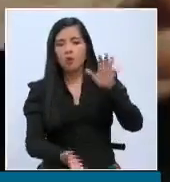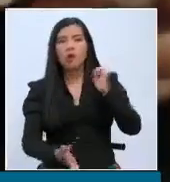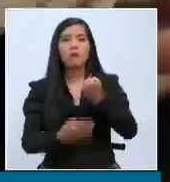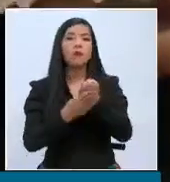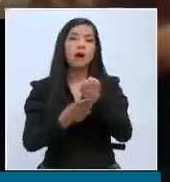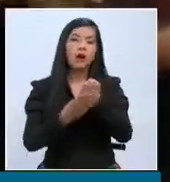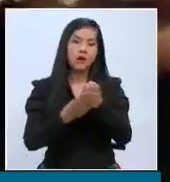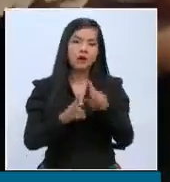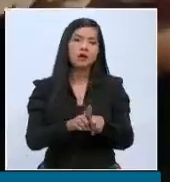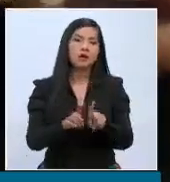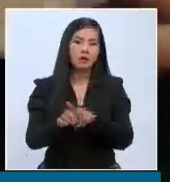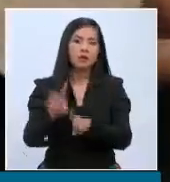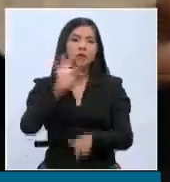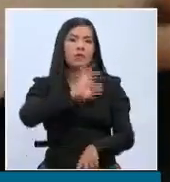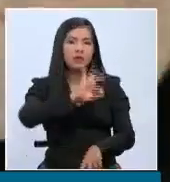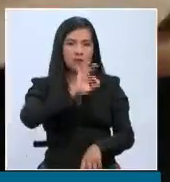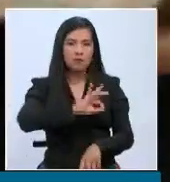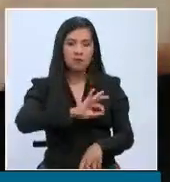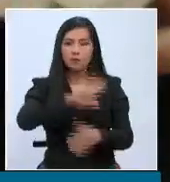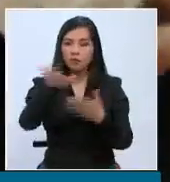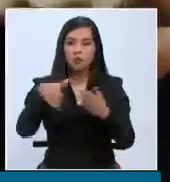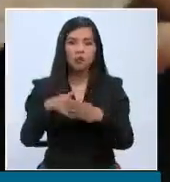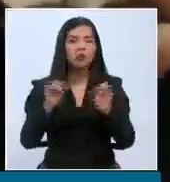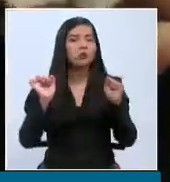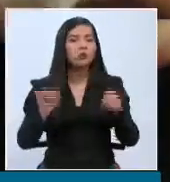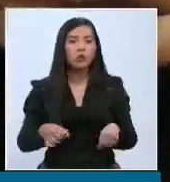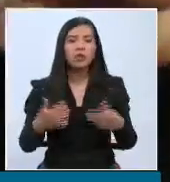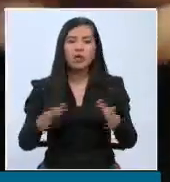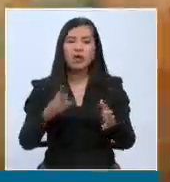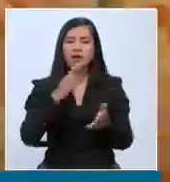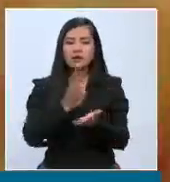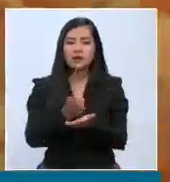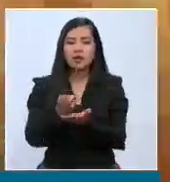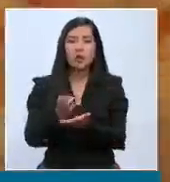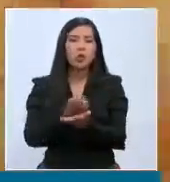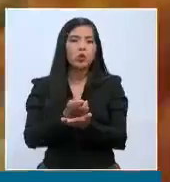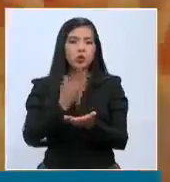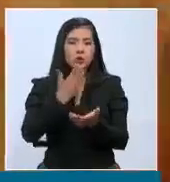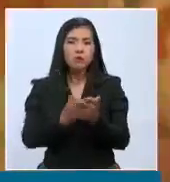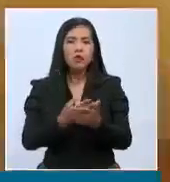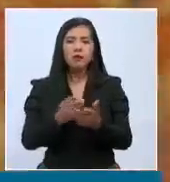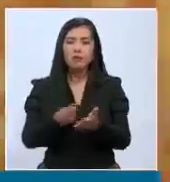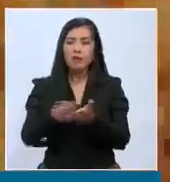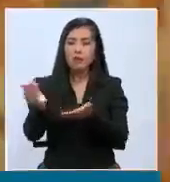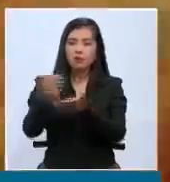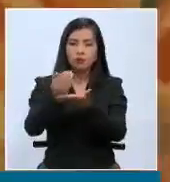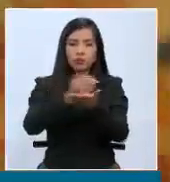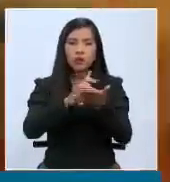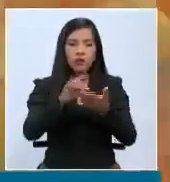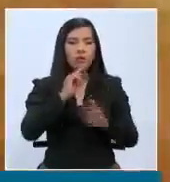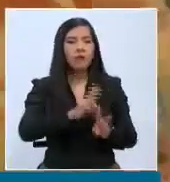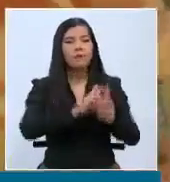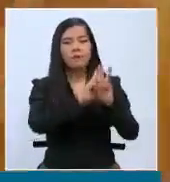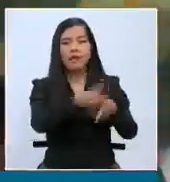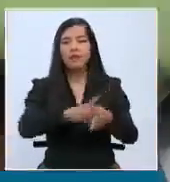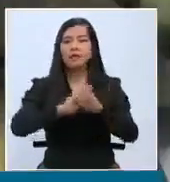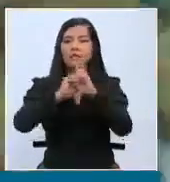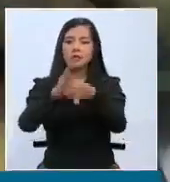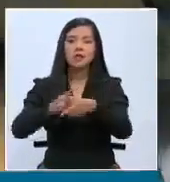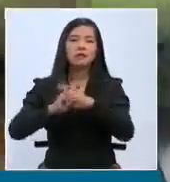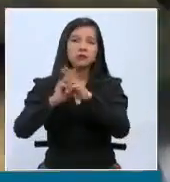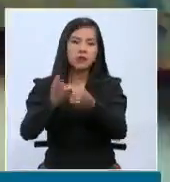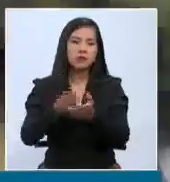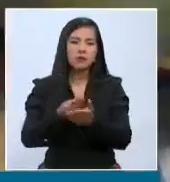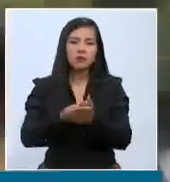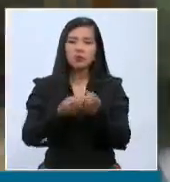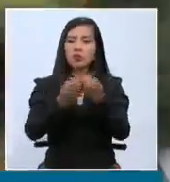bancos, que van a tener además recursos para poder dar créditos a la mayoría o a gran parte